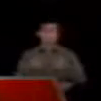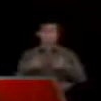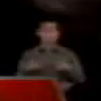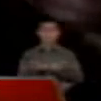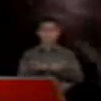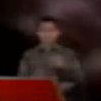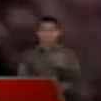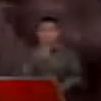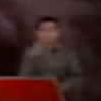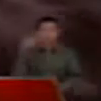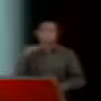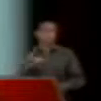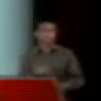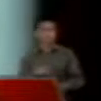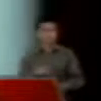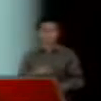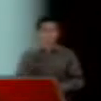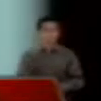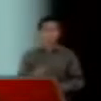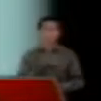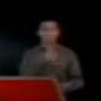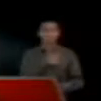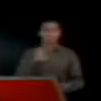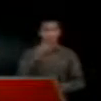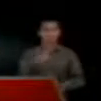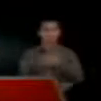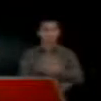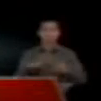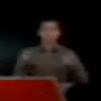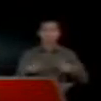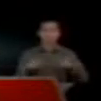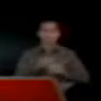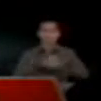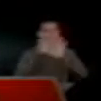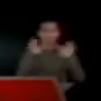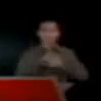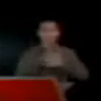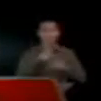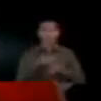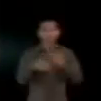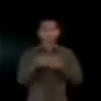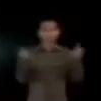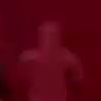De esta forma, Unilever da inicio en Ecuador la comercialización de su producto.